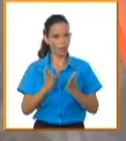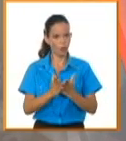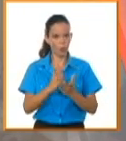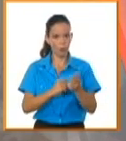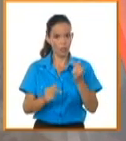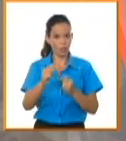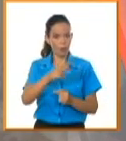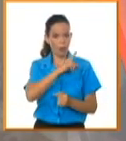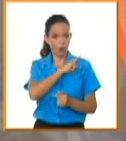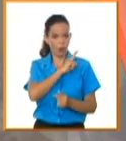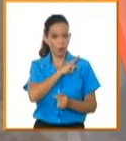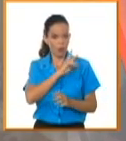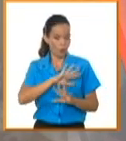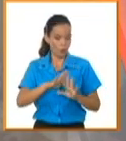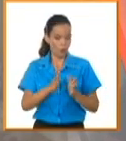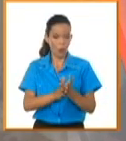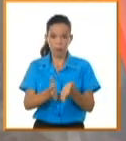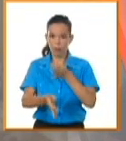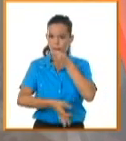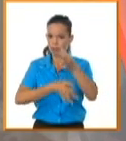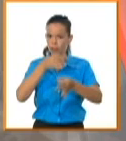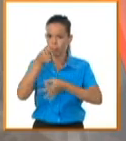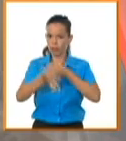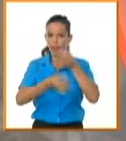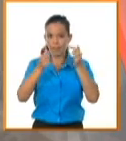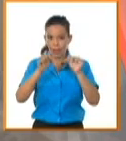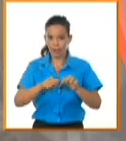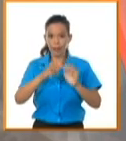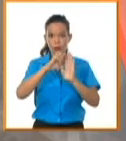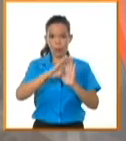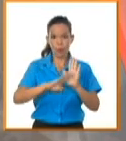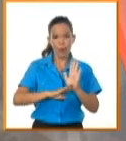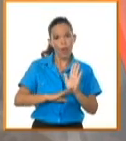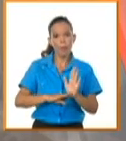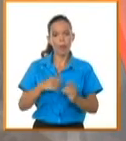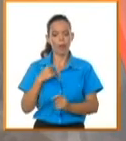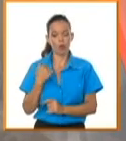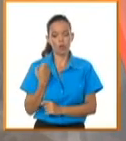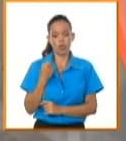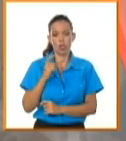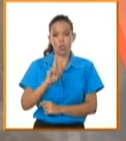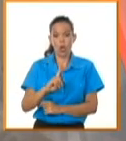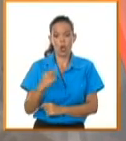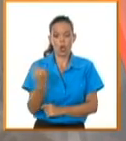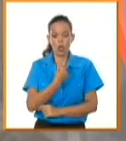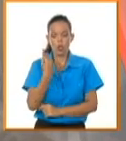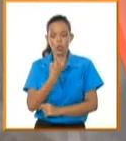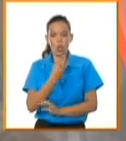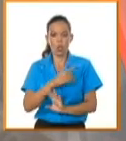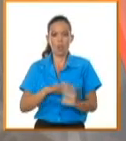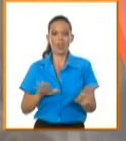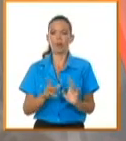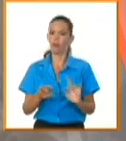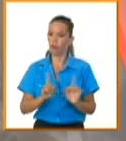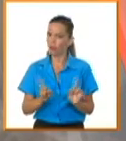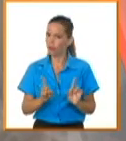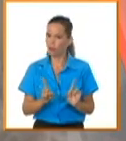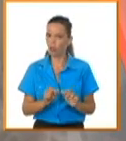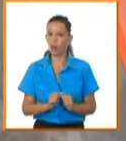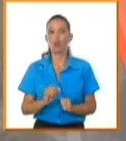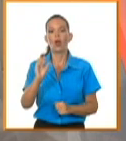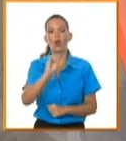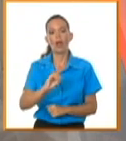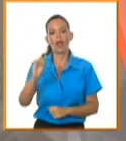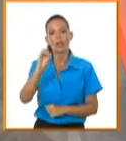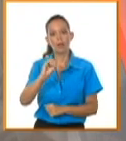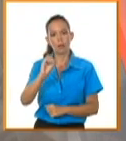yo creo que aquí esto es un programa que no pudiéramos solos desarrollarlo incluso ni los mismos organismos de la Administración central